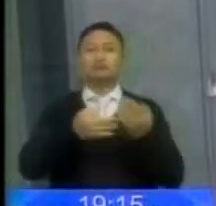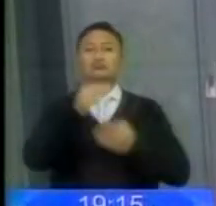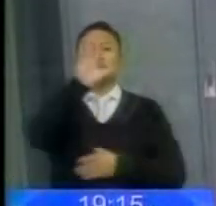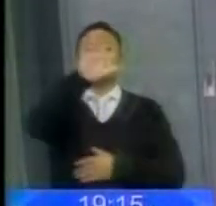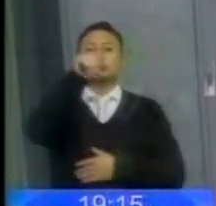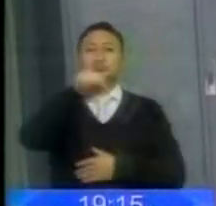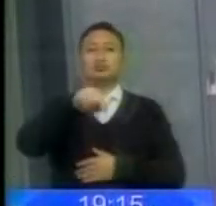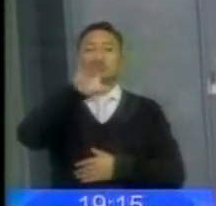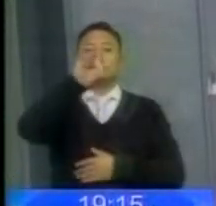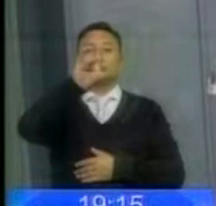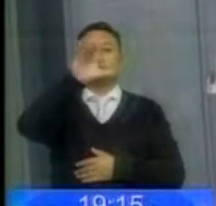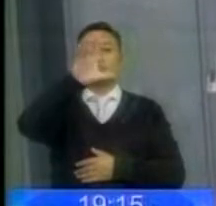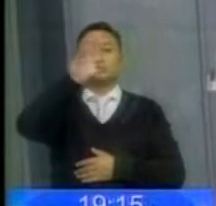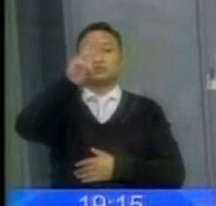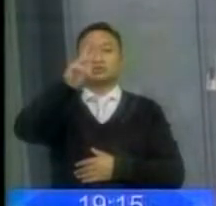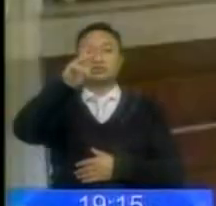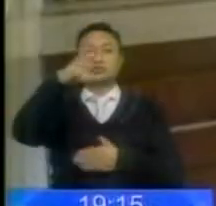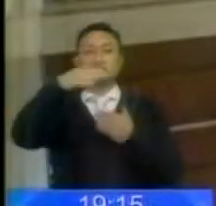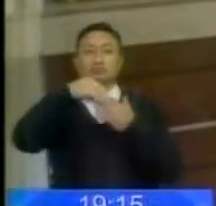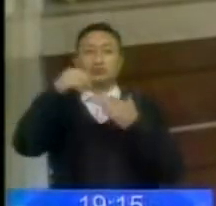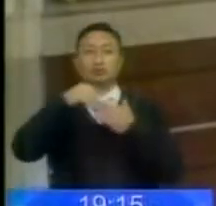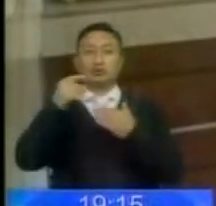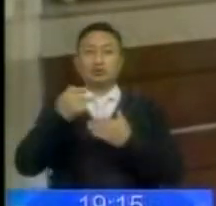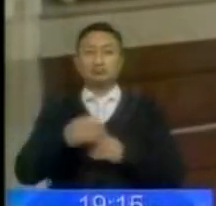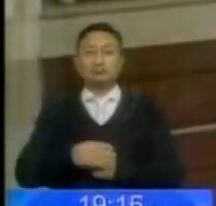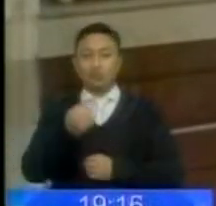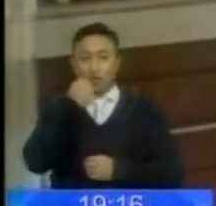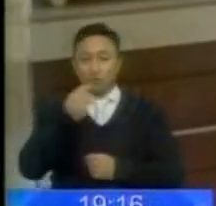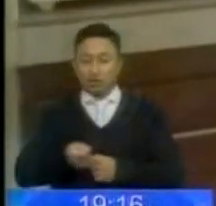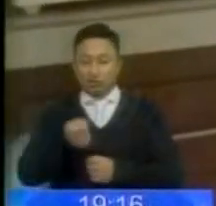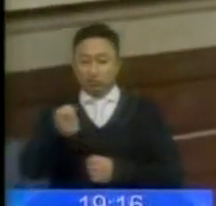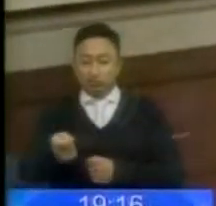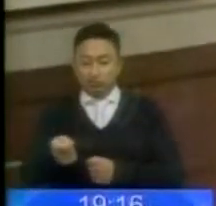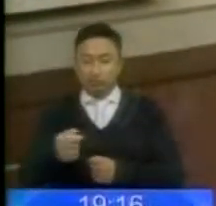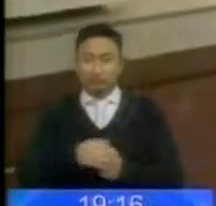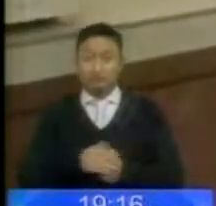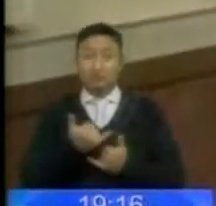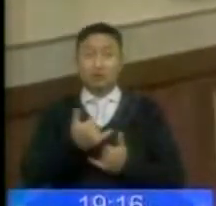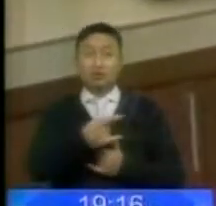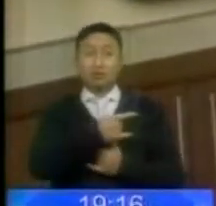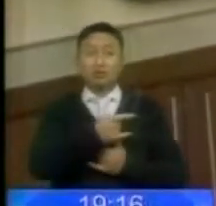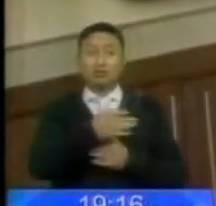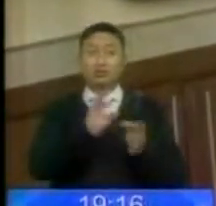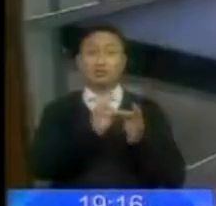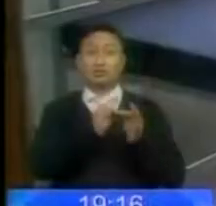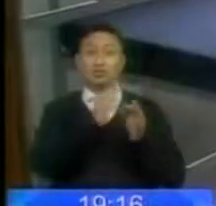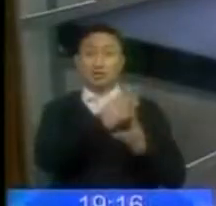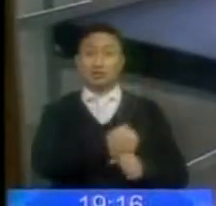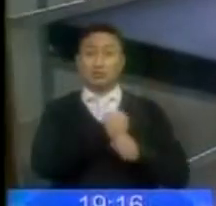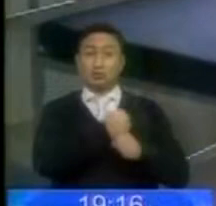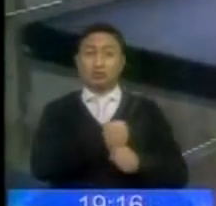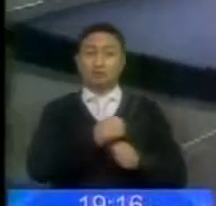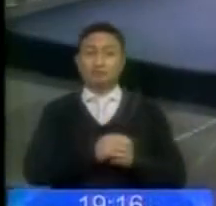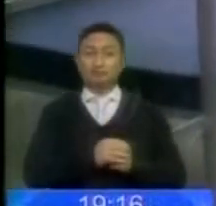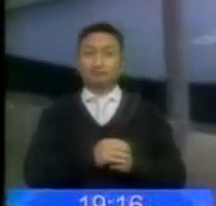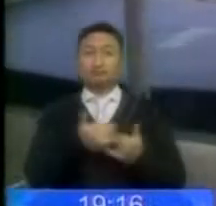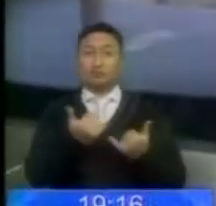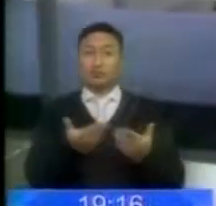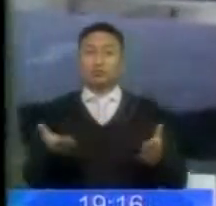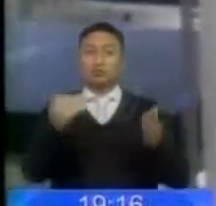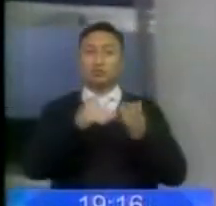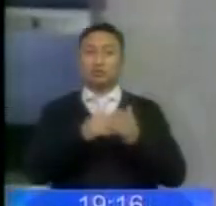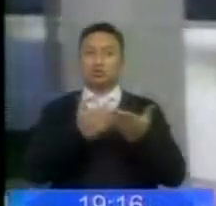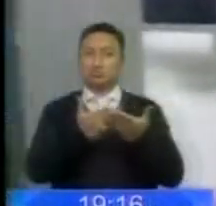mil 856 dólares para manutención más de inversión de recuperación de los centros temporales de tránsito que están nuevamente